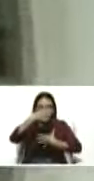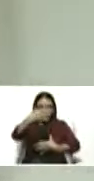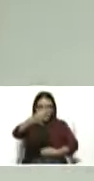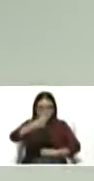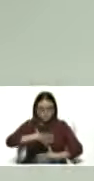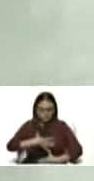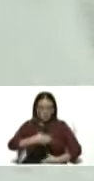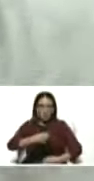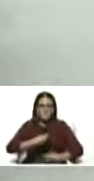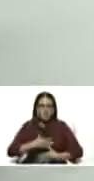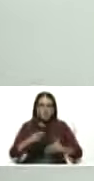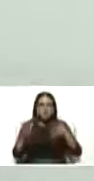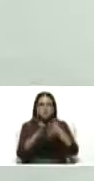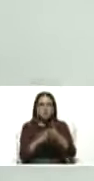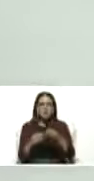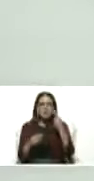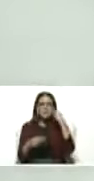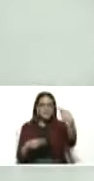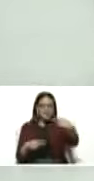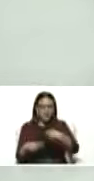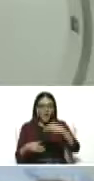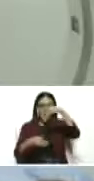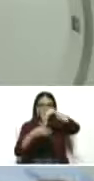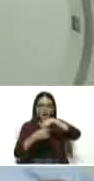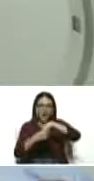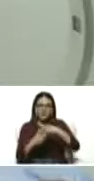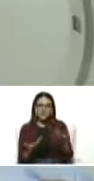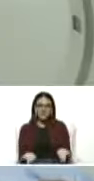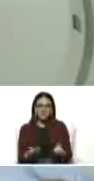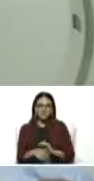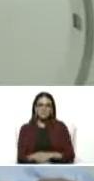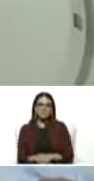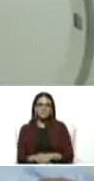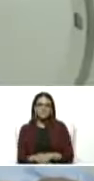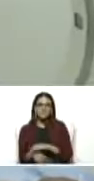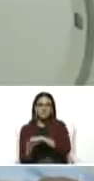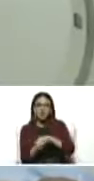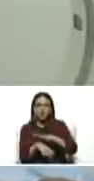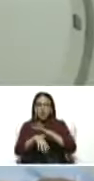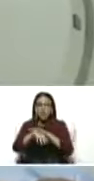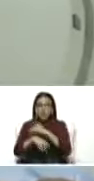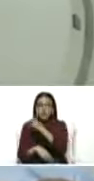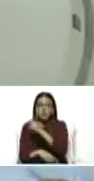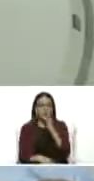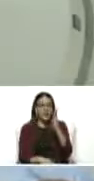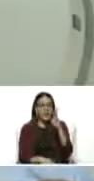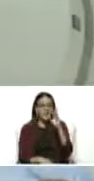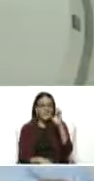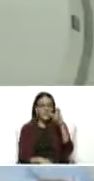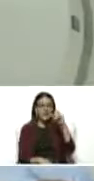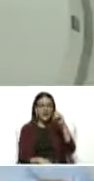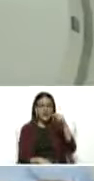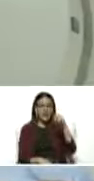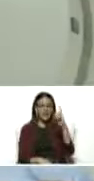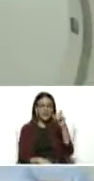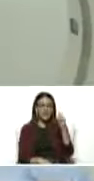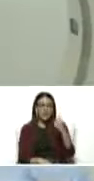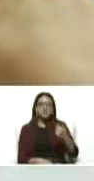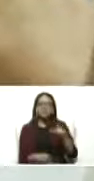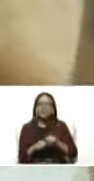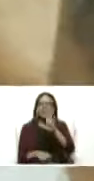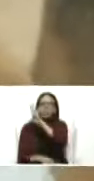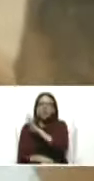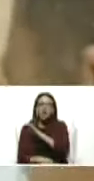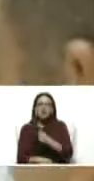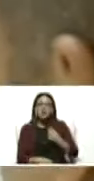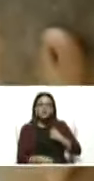y me encuentro a la doctora Brenda Arias. ¿De dónde eres tú, Brenda? Maracaibo, Estado Zulia. De